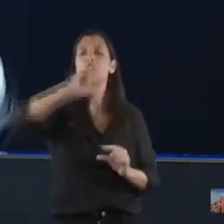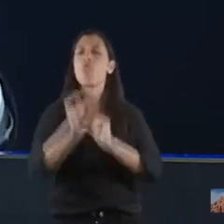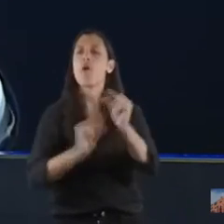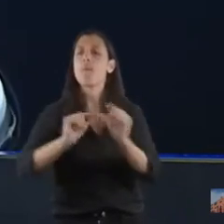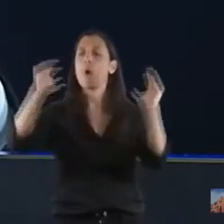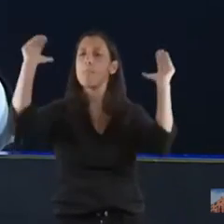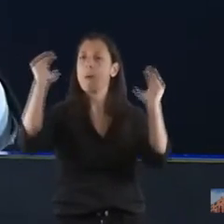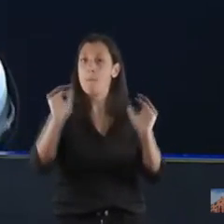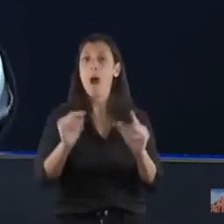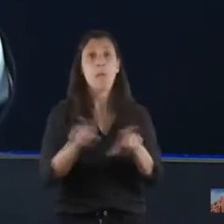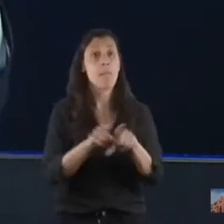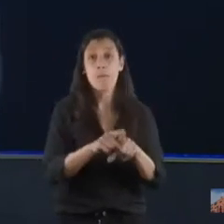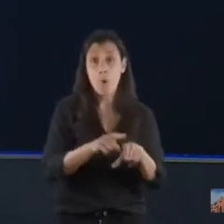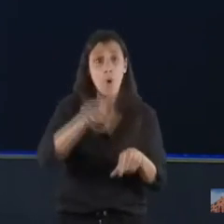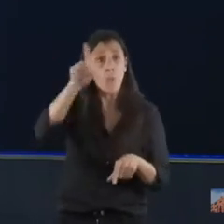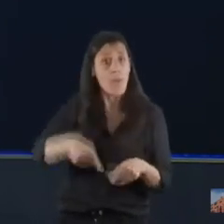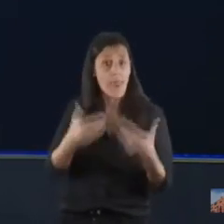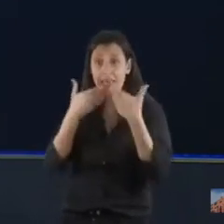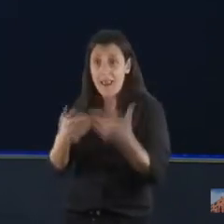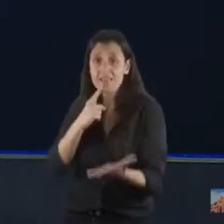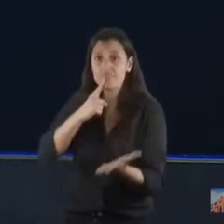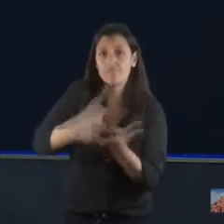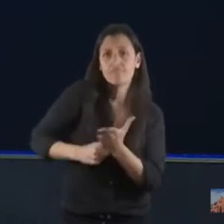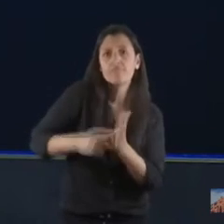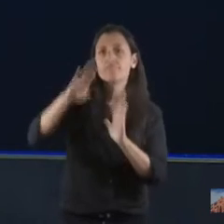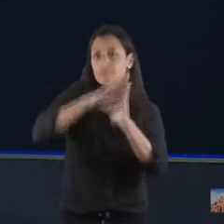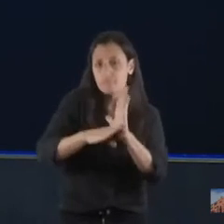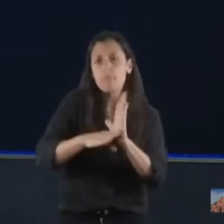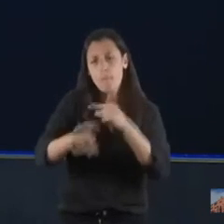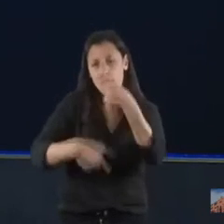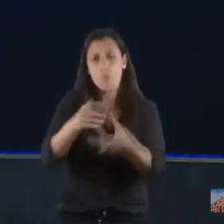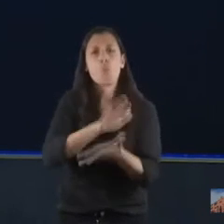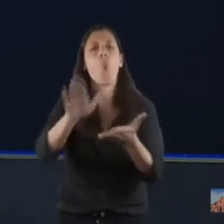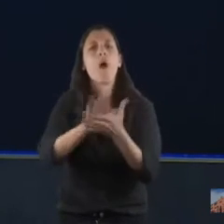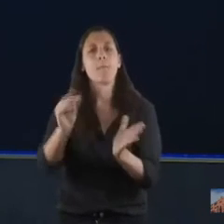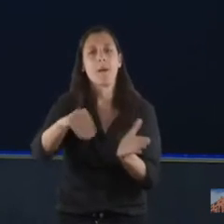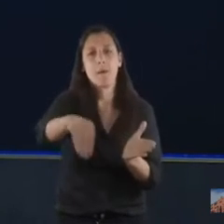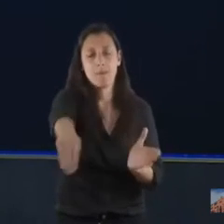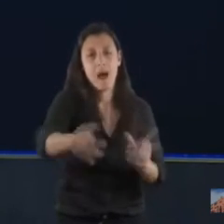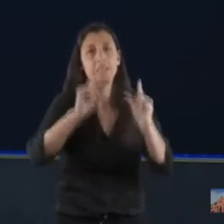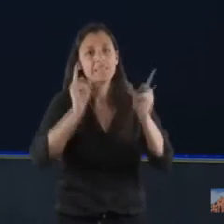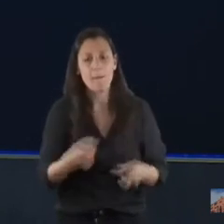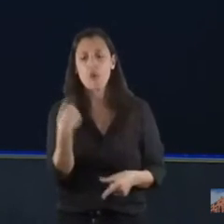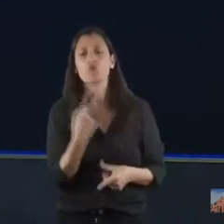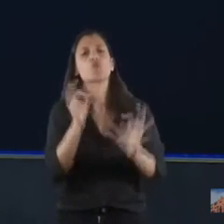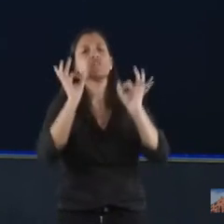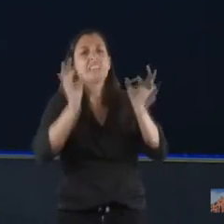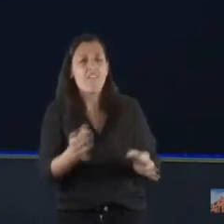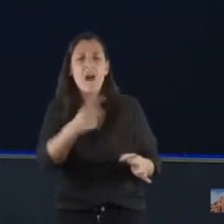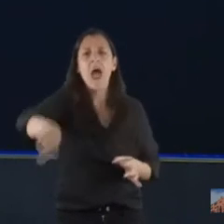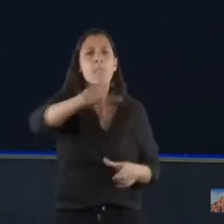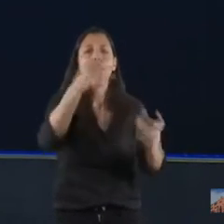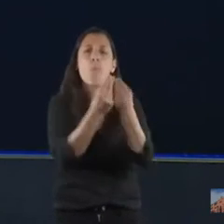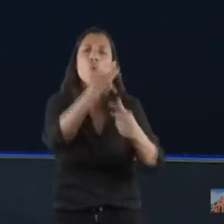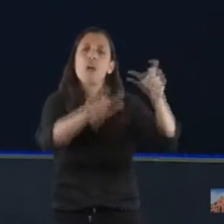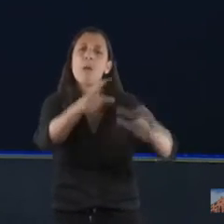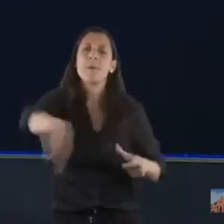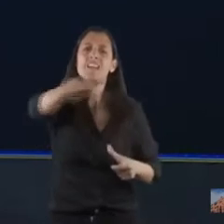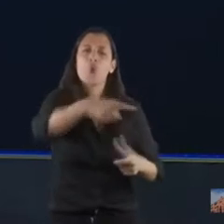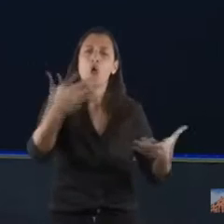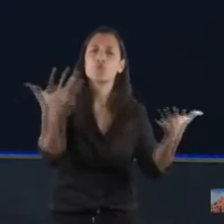las medidas que estamos tomando y de otras que vamos a seguir tomando entendemos el dolor que representan las